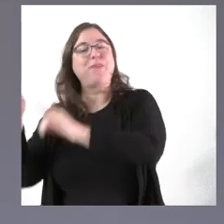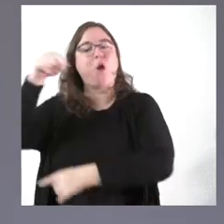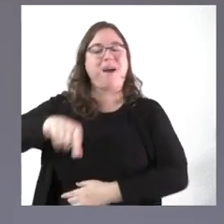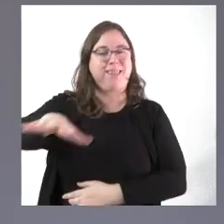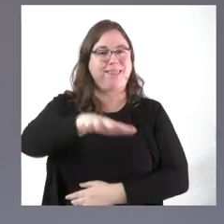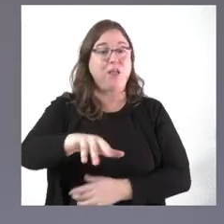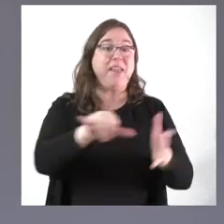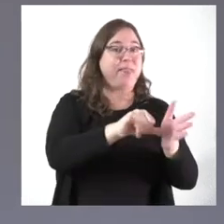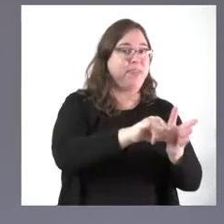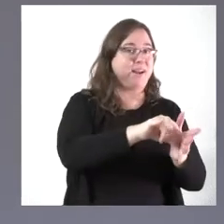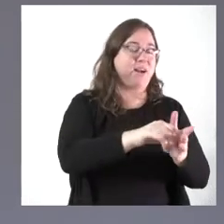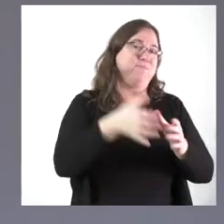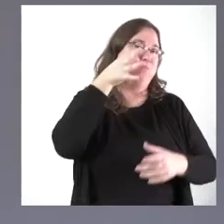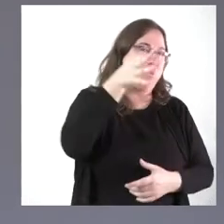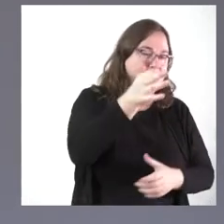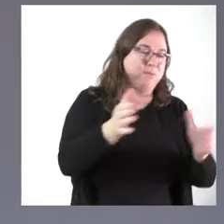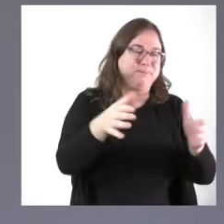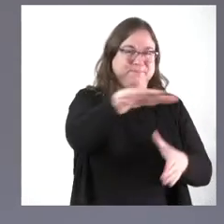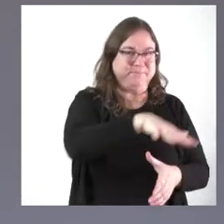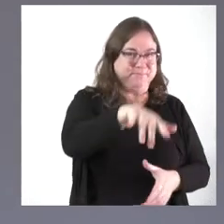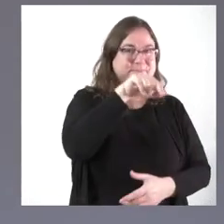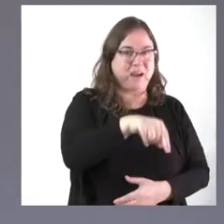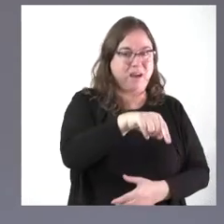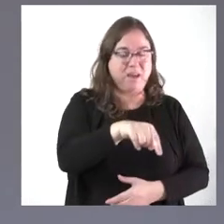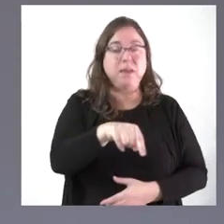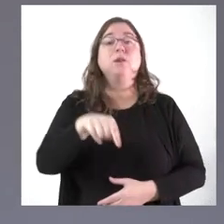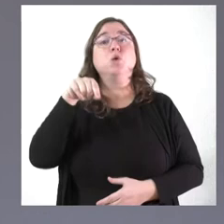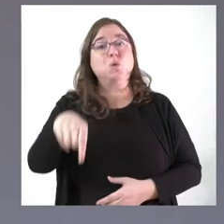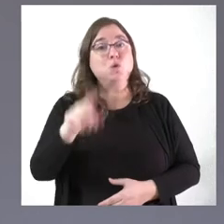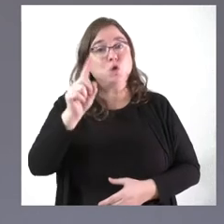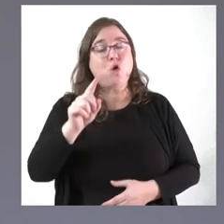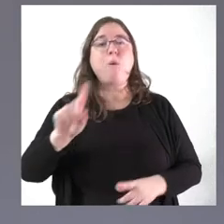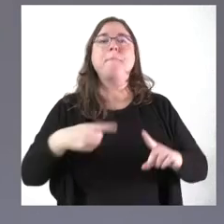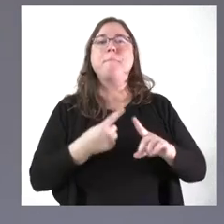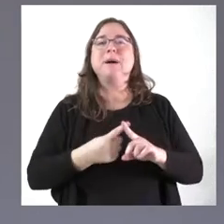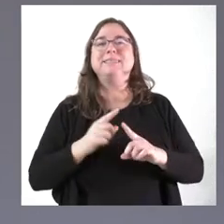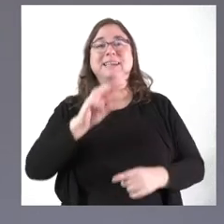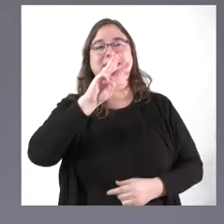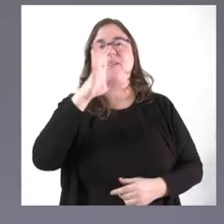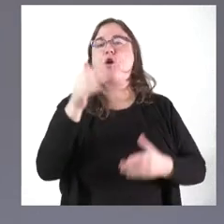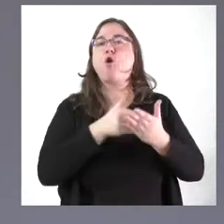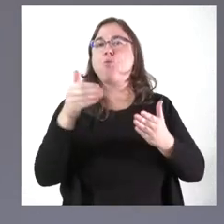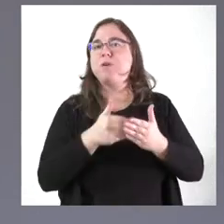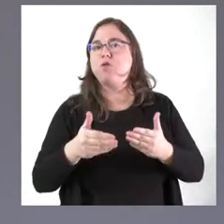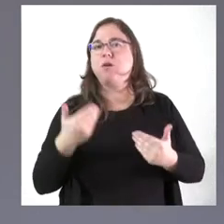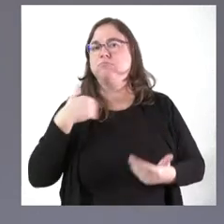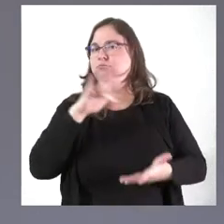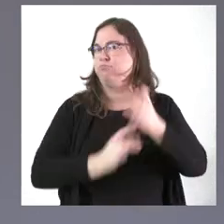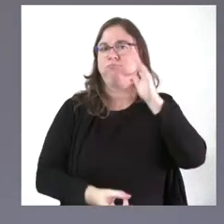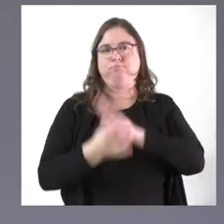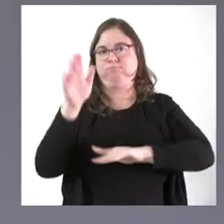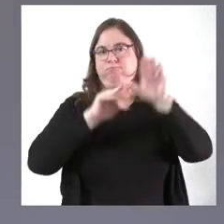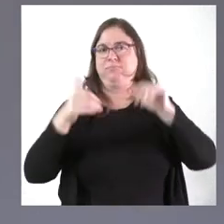cercana ya a nuestros núcleos urbanos y lo hacemos No solo ahí lo hacemos también con esos 35 millones que tenemos convocados que está a punto